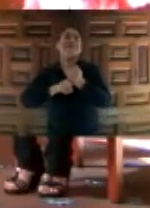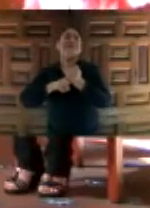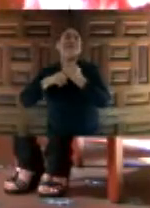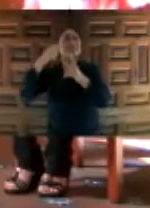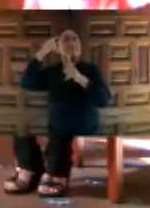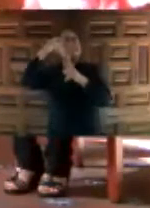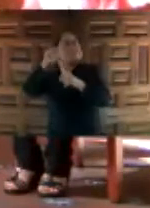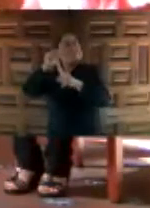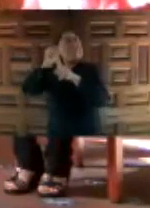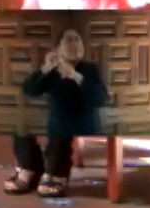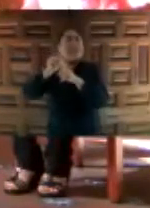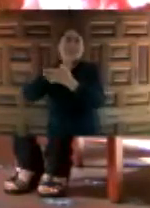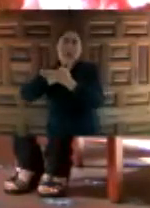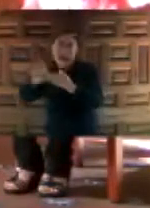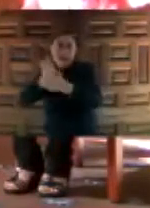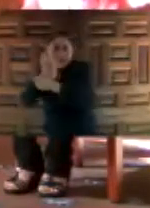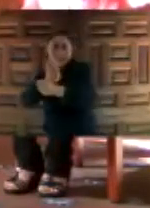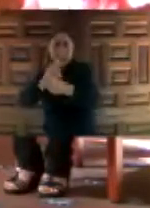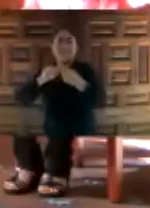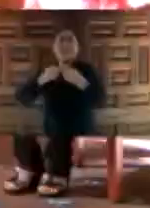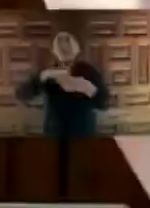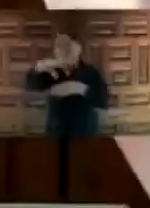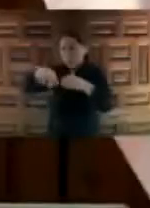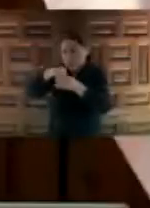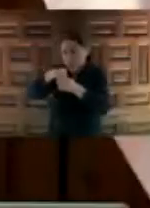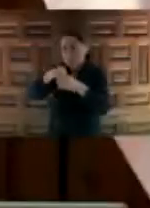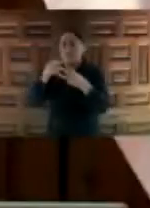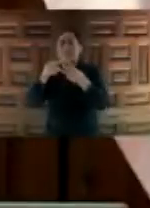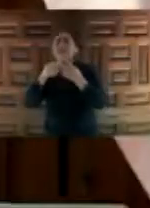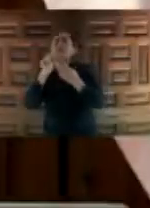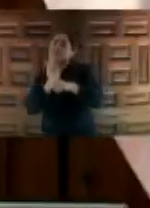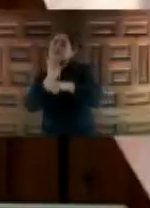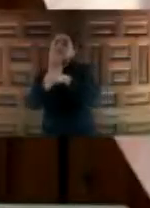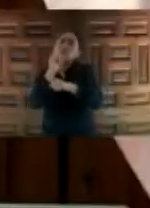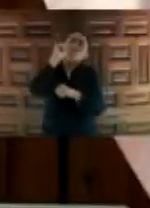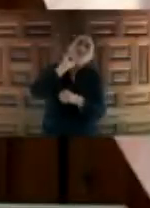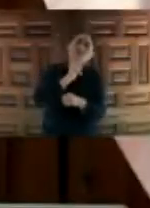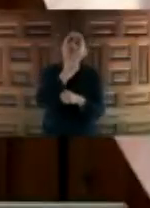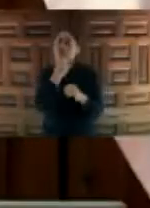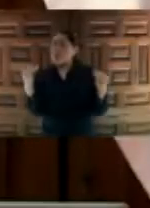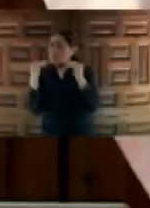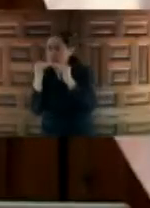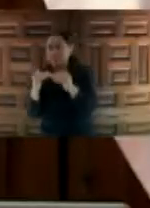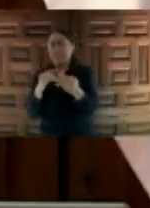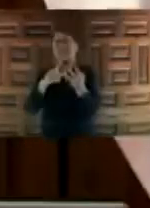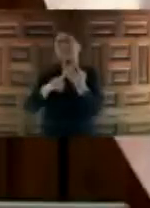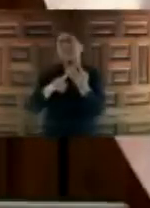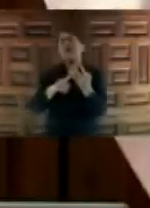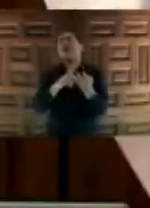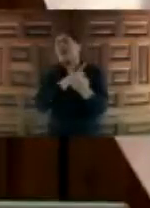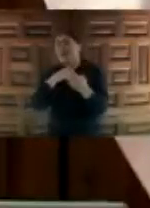de derechos, desde la inclusión, desde la perspectiva de género, desde el reconocimiento de los